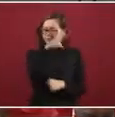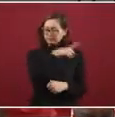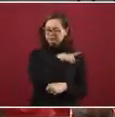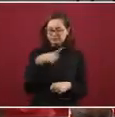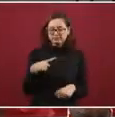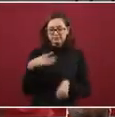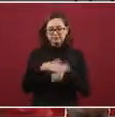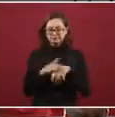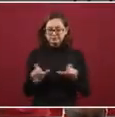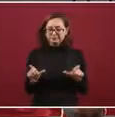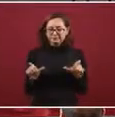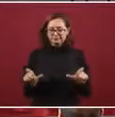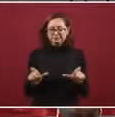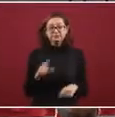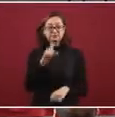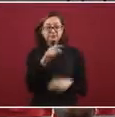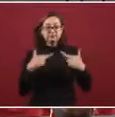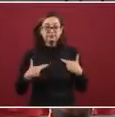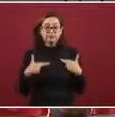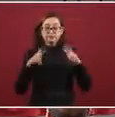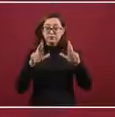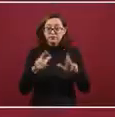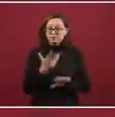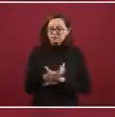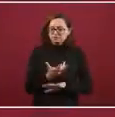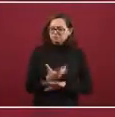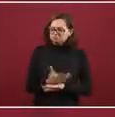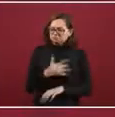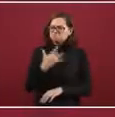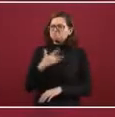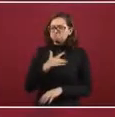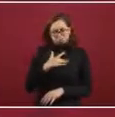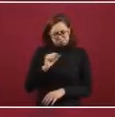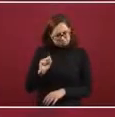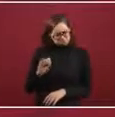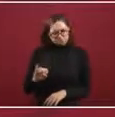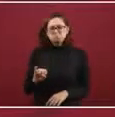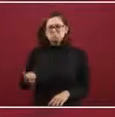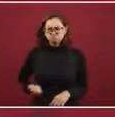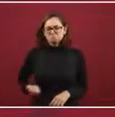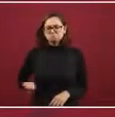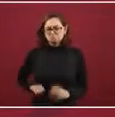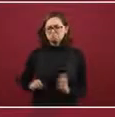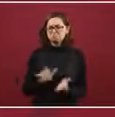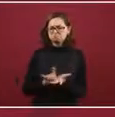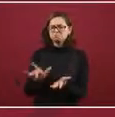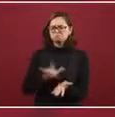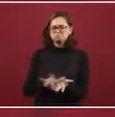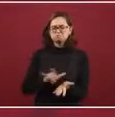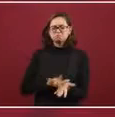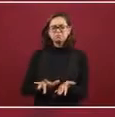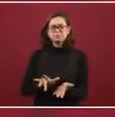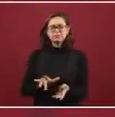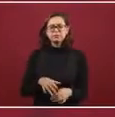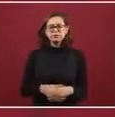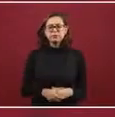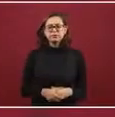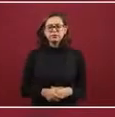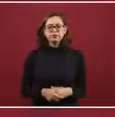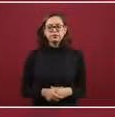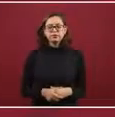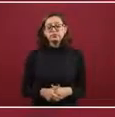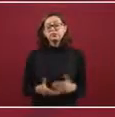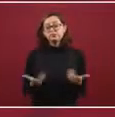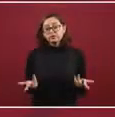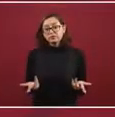El secretario de Estado me manifestó su interés en contribuir por parte del gobierno de los Estados Unidos a esto, de suerte